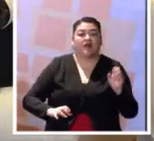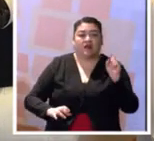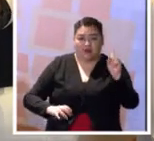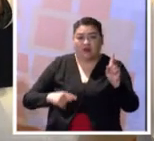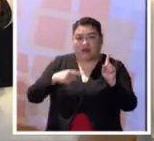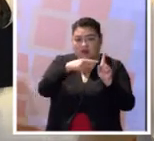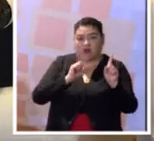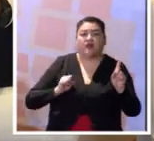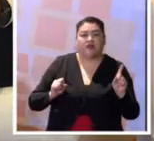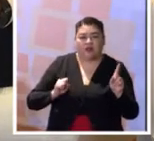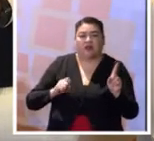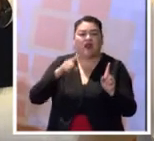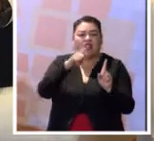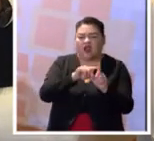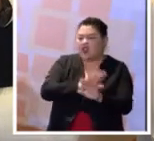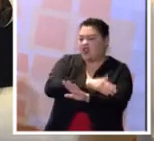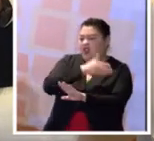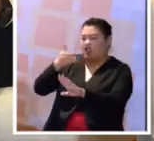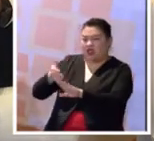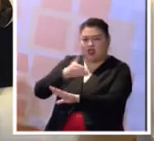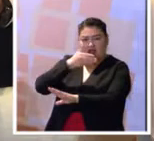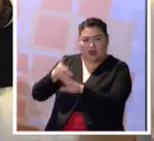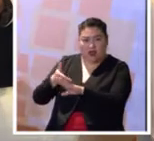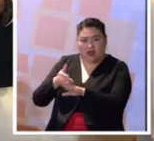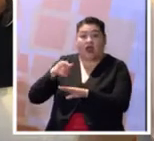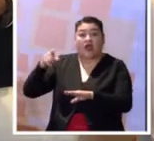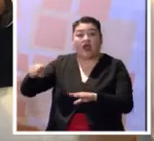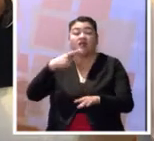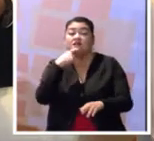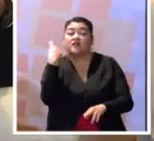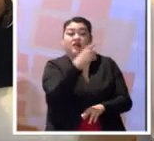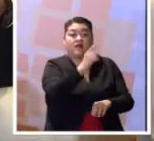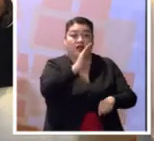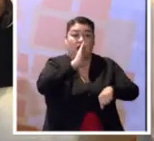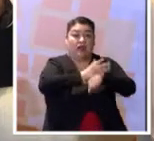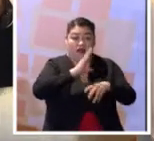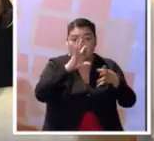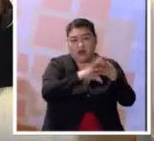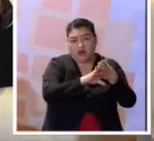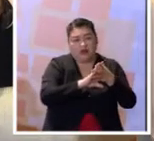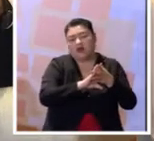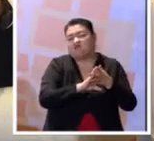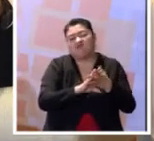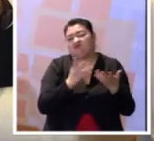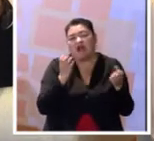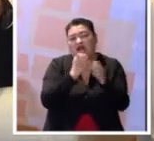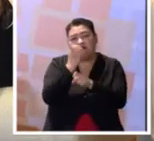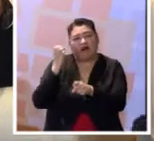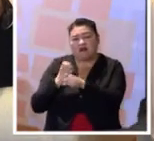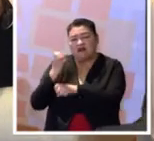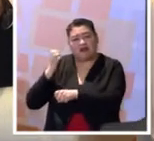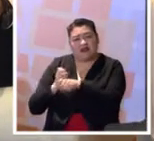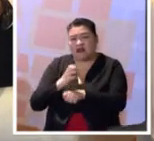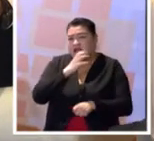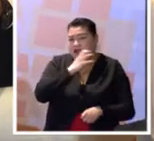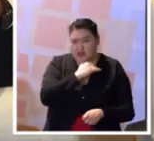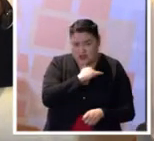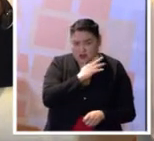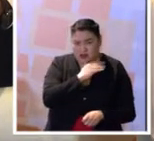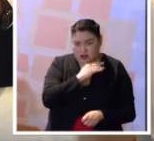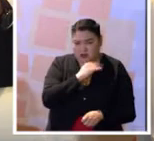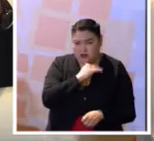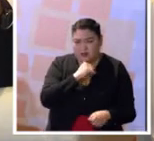administrativa, porque además por la ruta penal tampoco pareciera que al menos en algunos estados o en algunos modelos hay